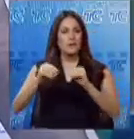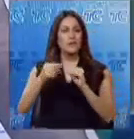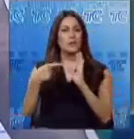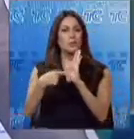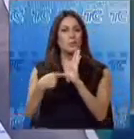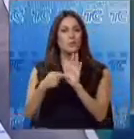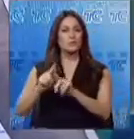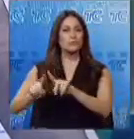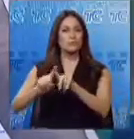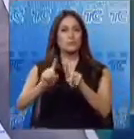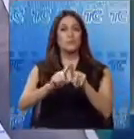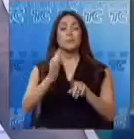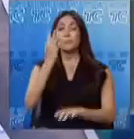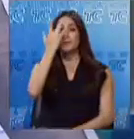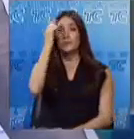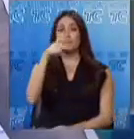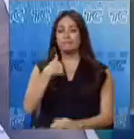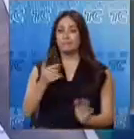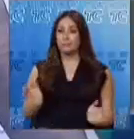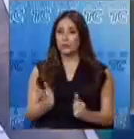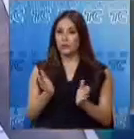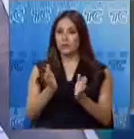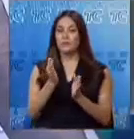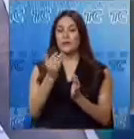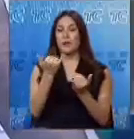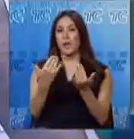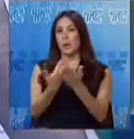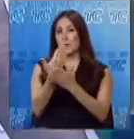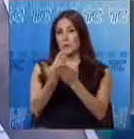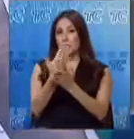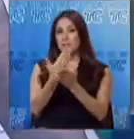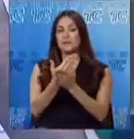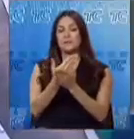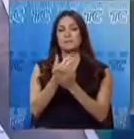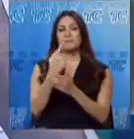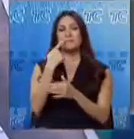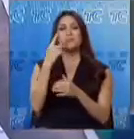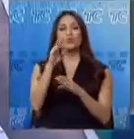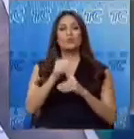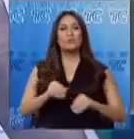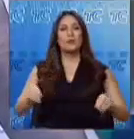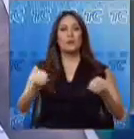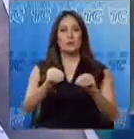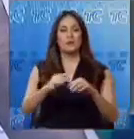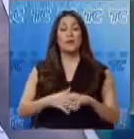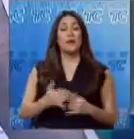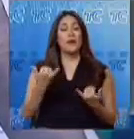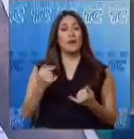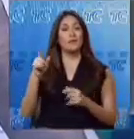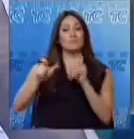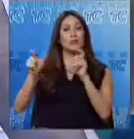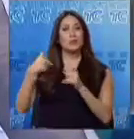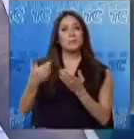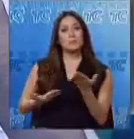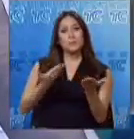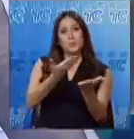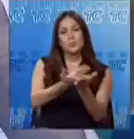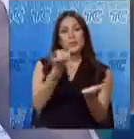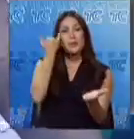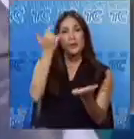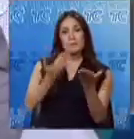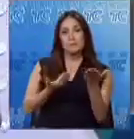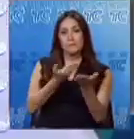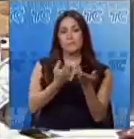norma contempla incentivos para que los municipios actualicen sus catastros. Otros funcionarios también presentaron sus propuestas.